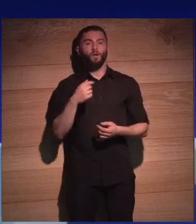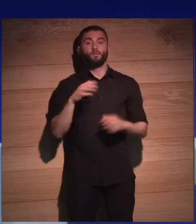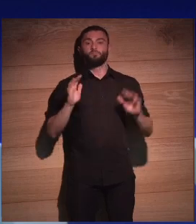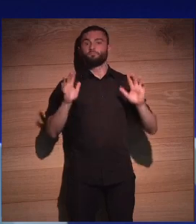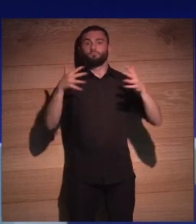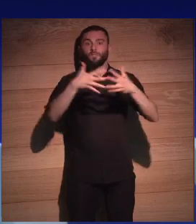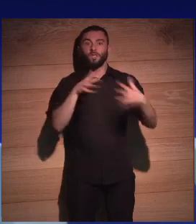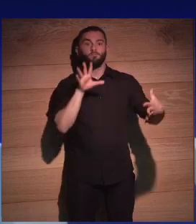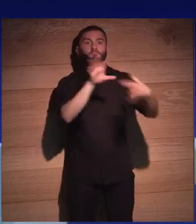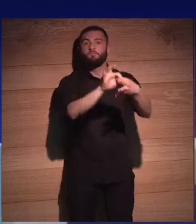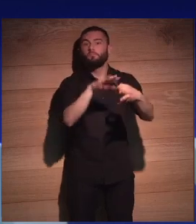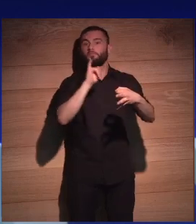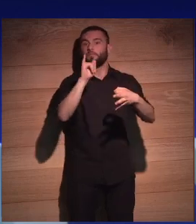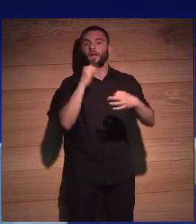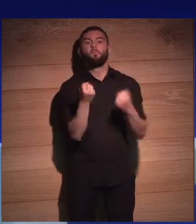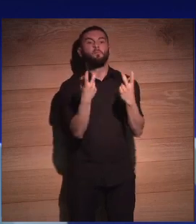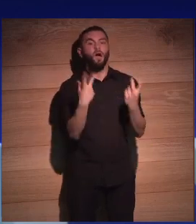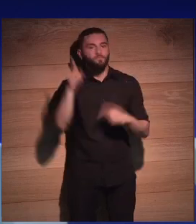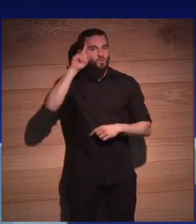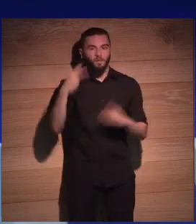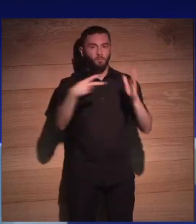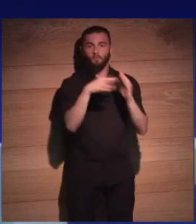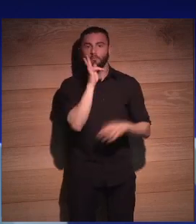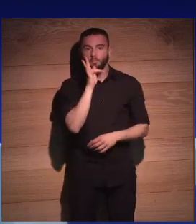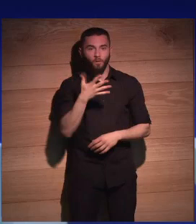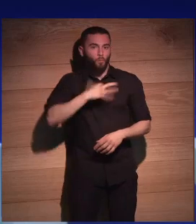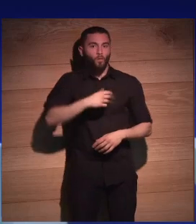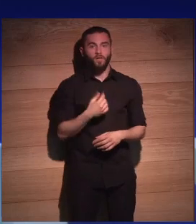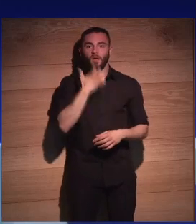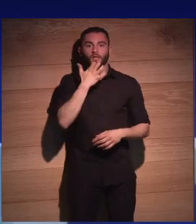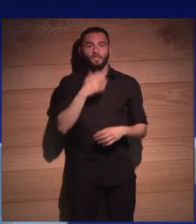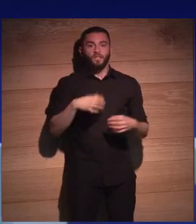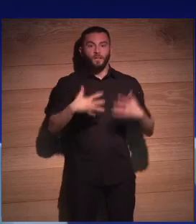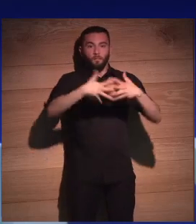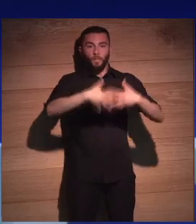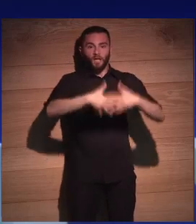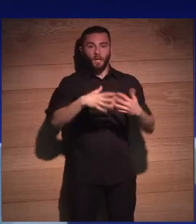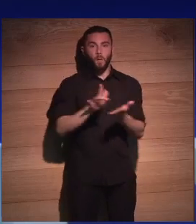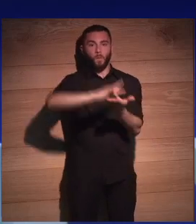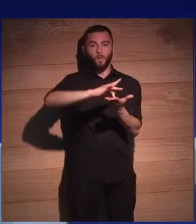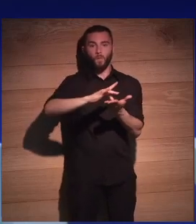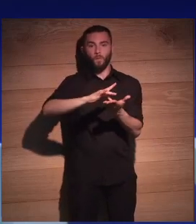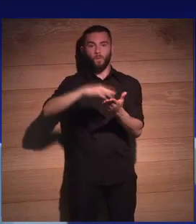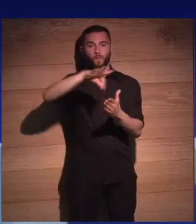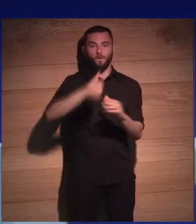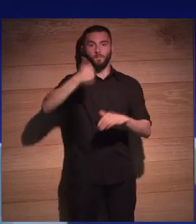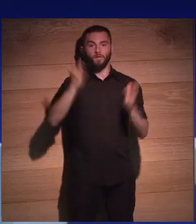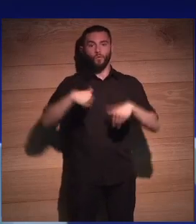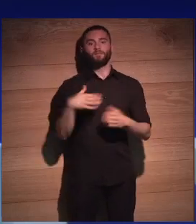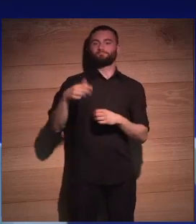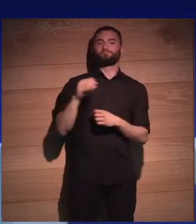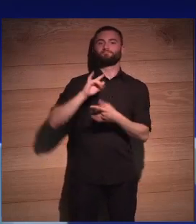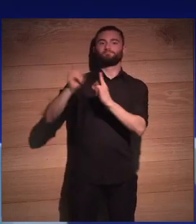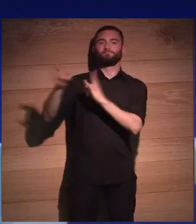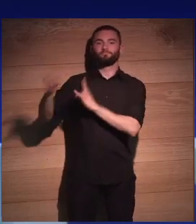qué. La verdad es que no la he conectado porque no sé para qué. Debe ser para que pide cápsulas cuando se le acaban o algo así. Mi nevera quería tener